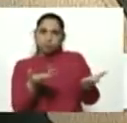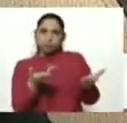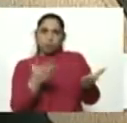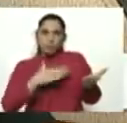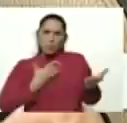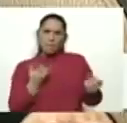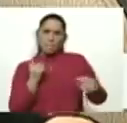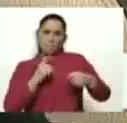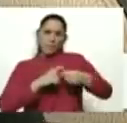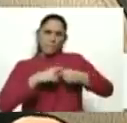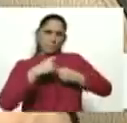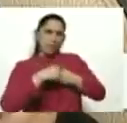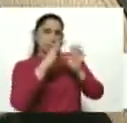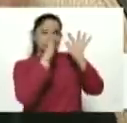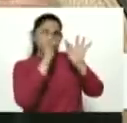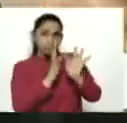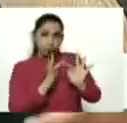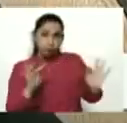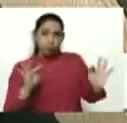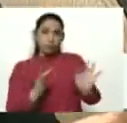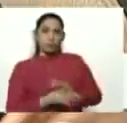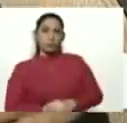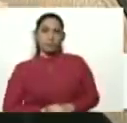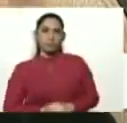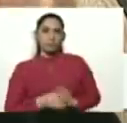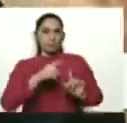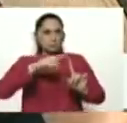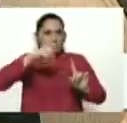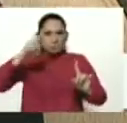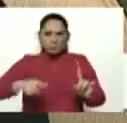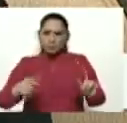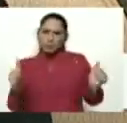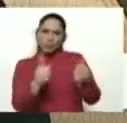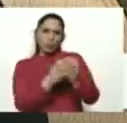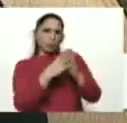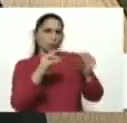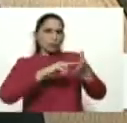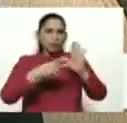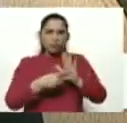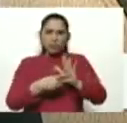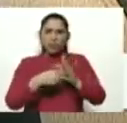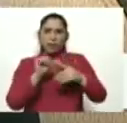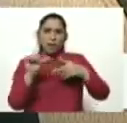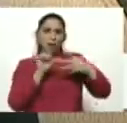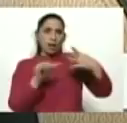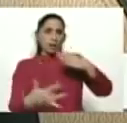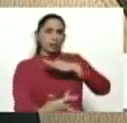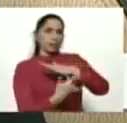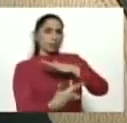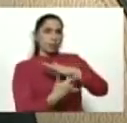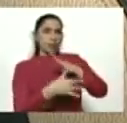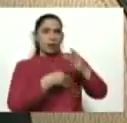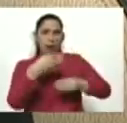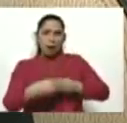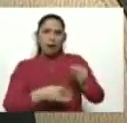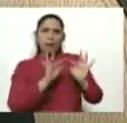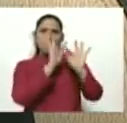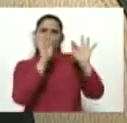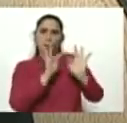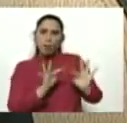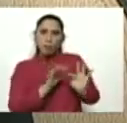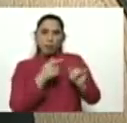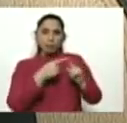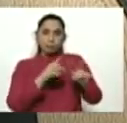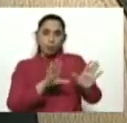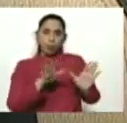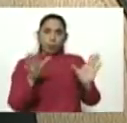puedan incorporar de forma electrónica, con todo lo que es el área de tecnología, que lo hagan de esa forma. Y la otra